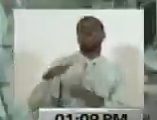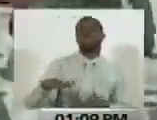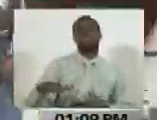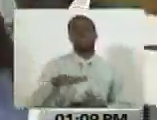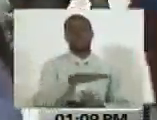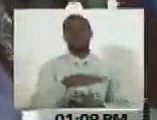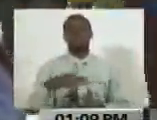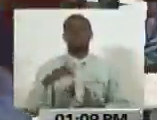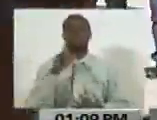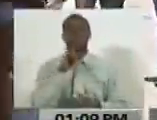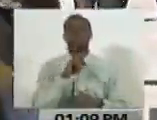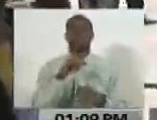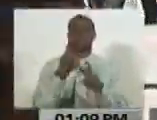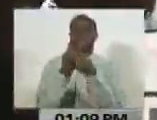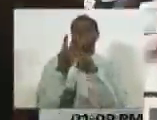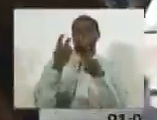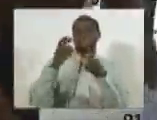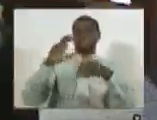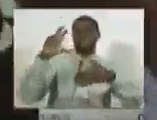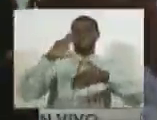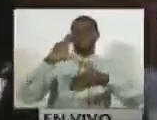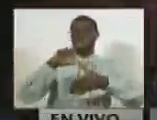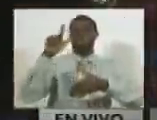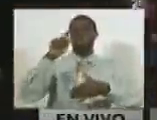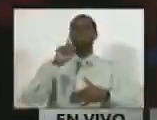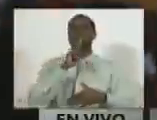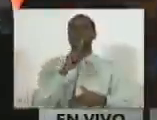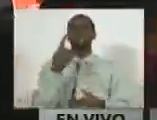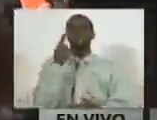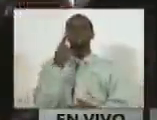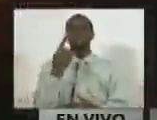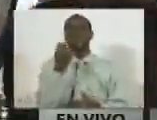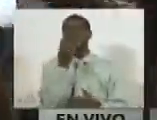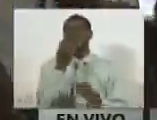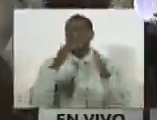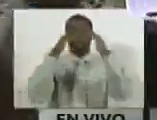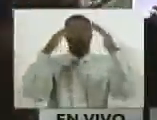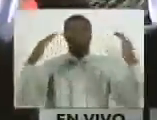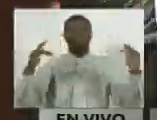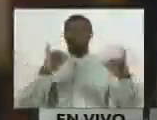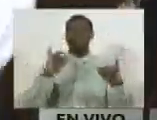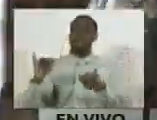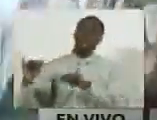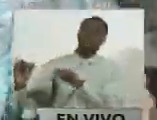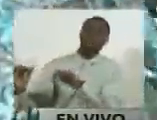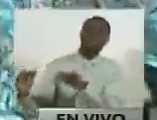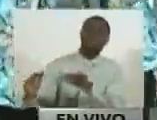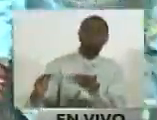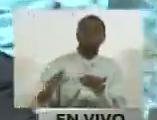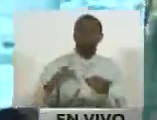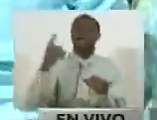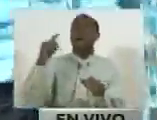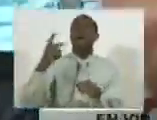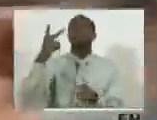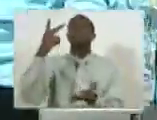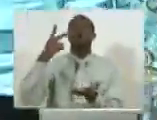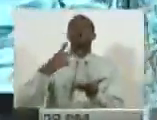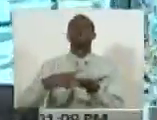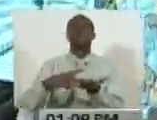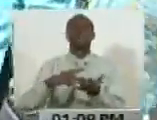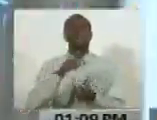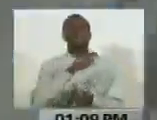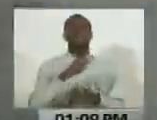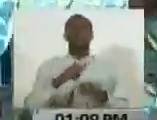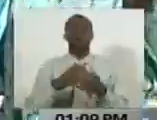Plaza Bicentenario del Palacio de Miraflores, donde en este momento está siendo recibido por más de 2.000